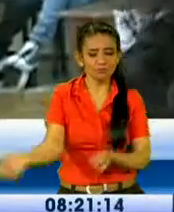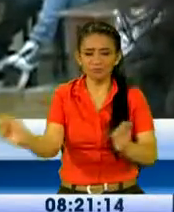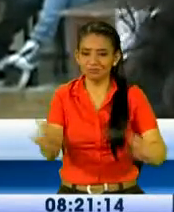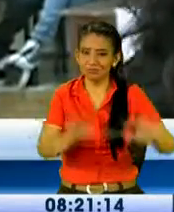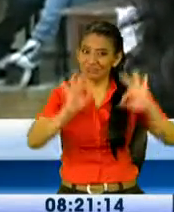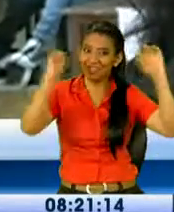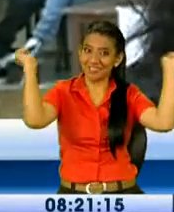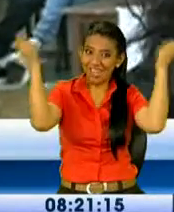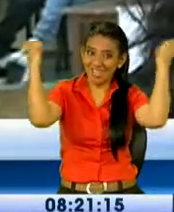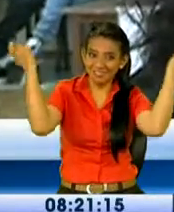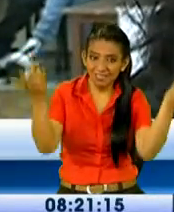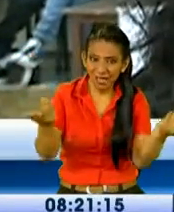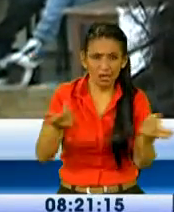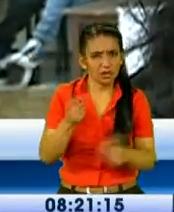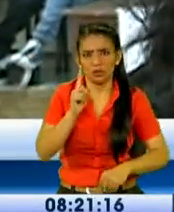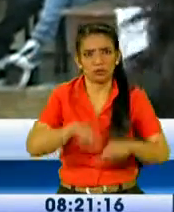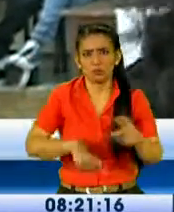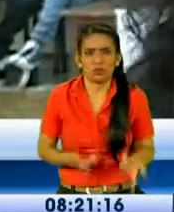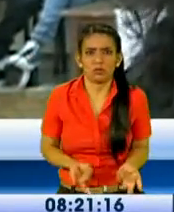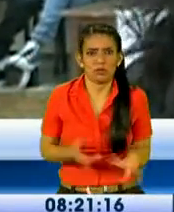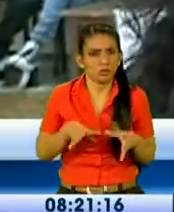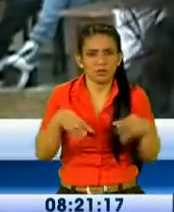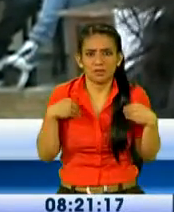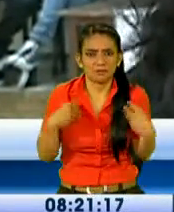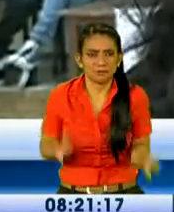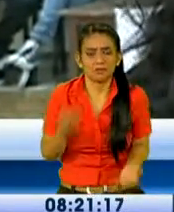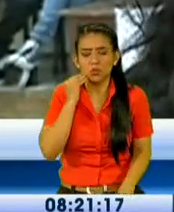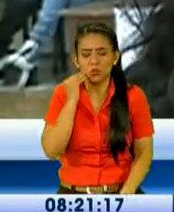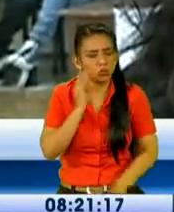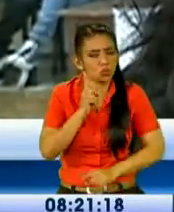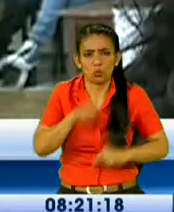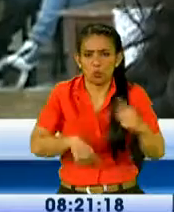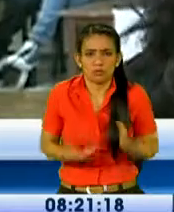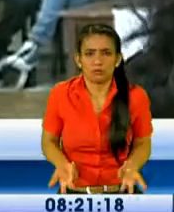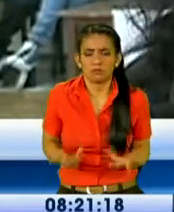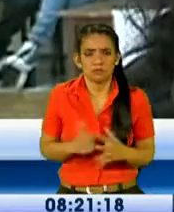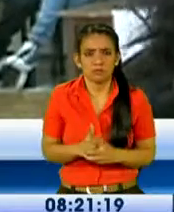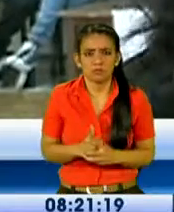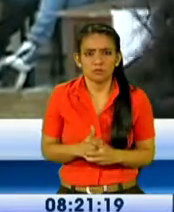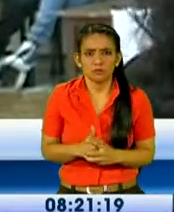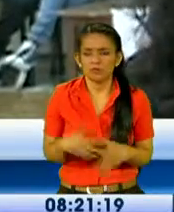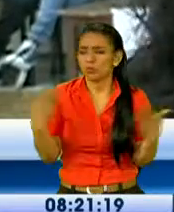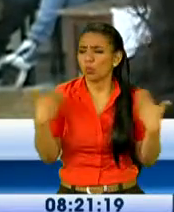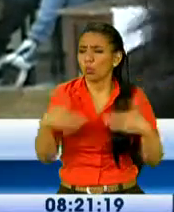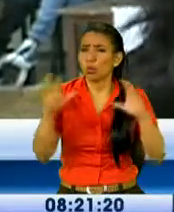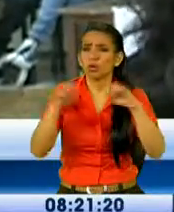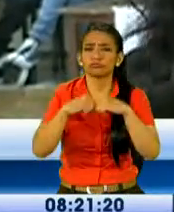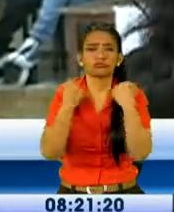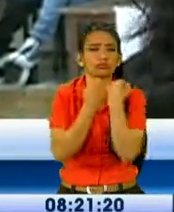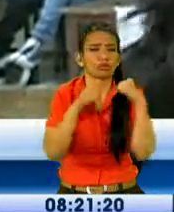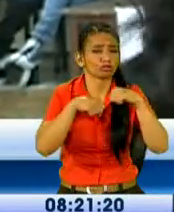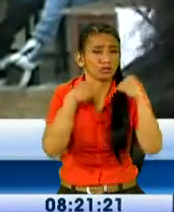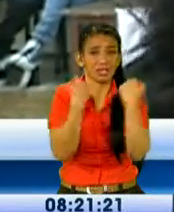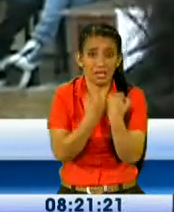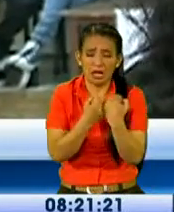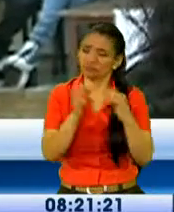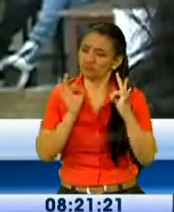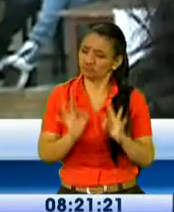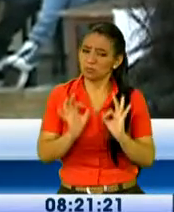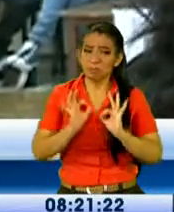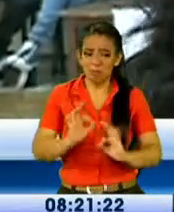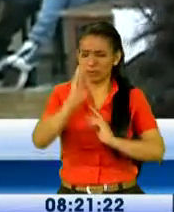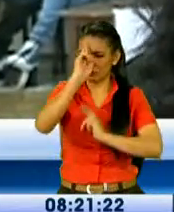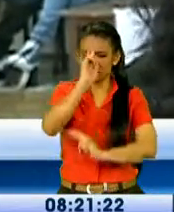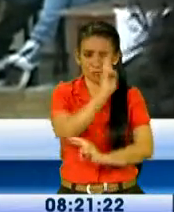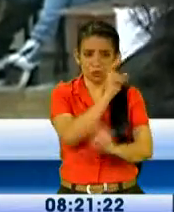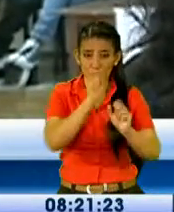haga fiesta de la violencia. Es un absurdo completo. Ninguna sociedad que se precie de ser civilizada